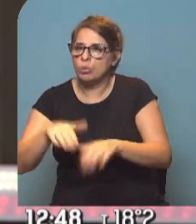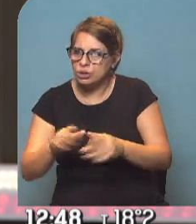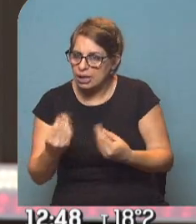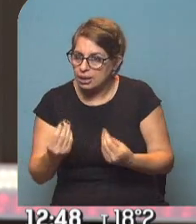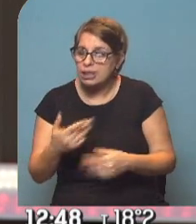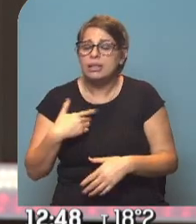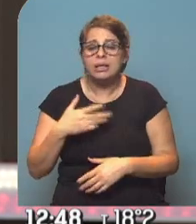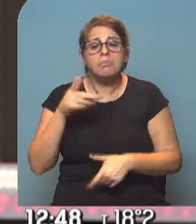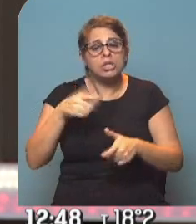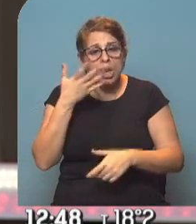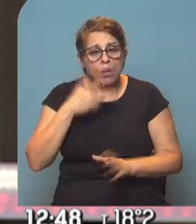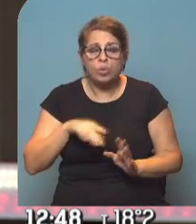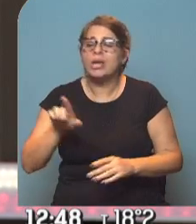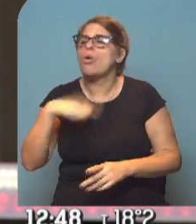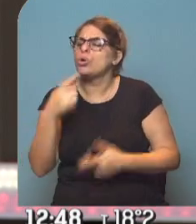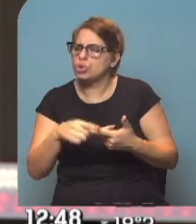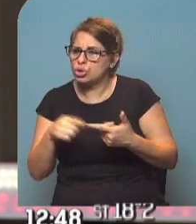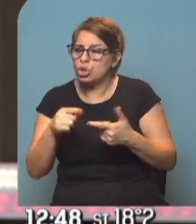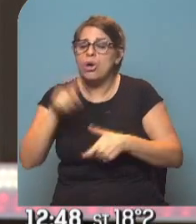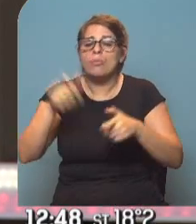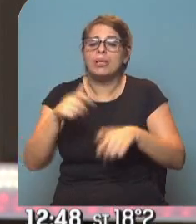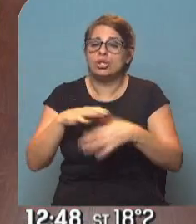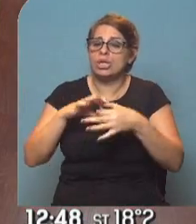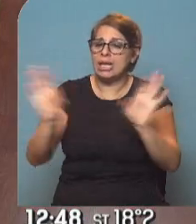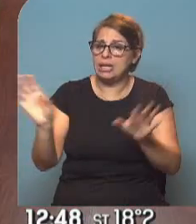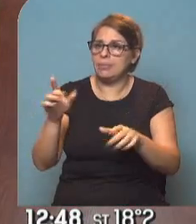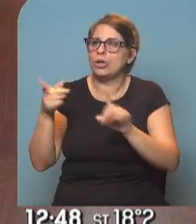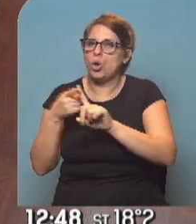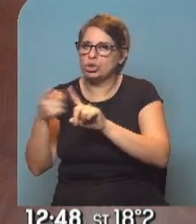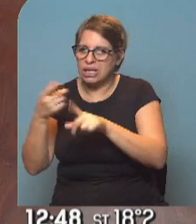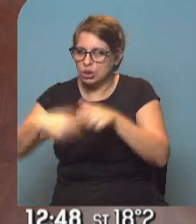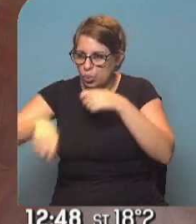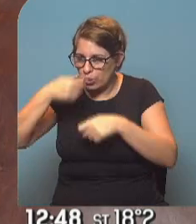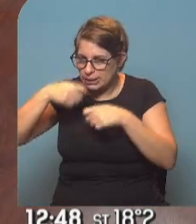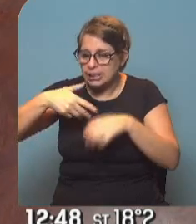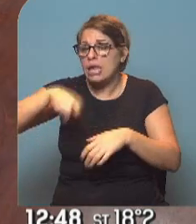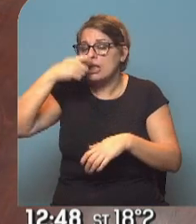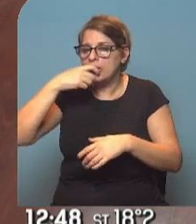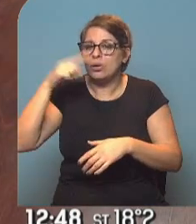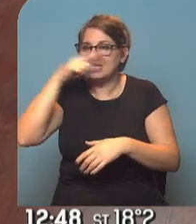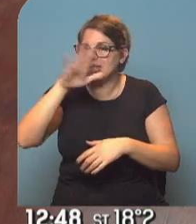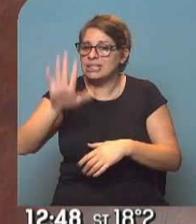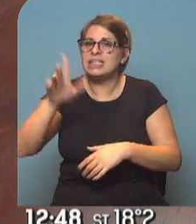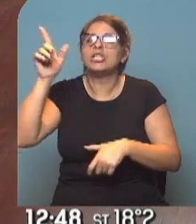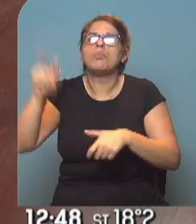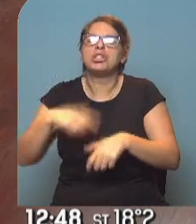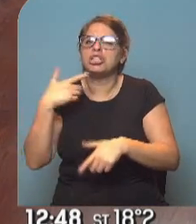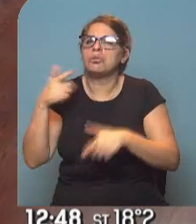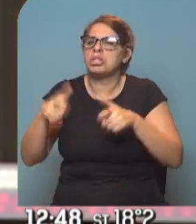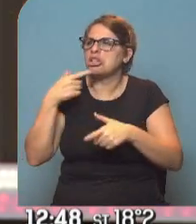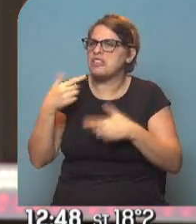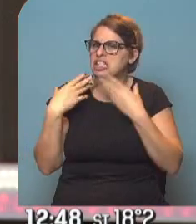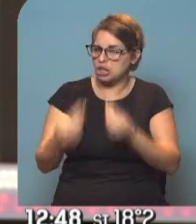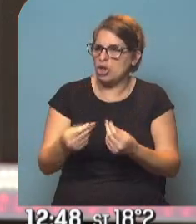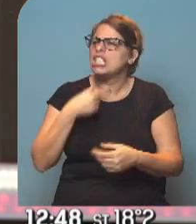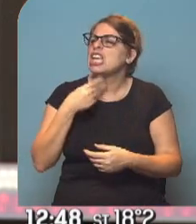es decir, dejar en libertad a aquellos que están vinculados con el narcotráfico, tiene 75% de rechazo. ¿Qué significa